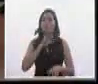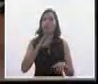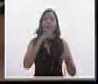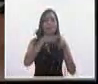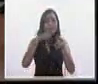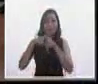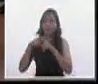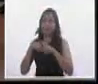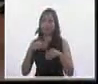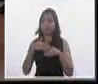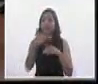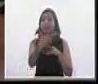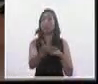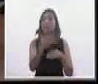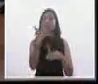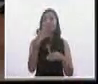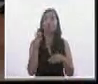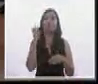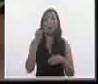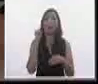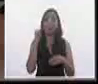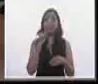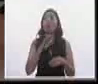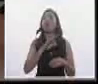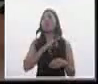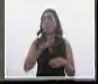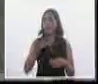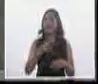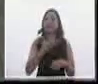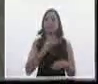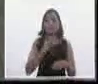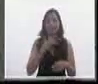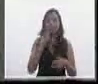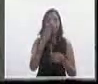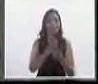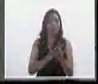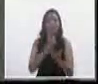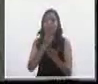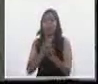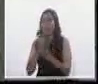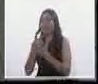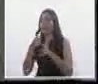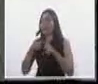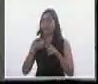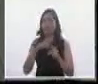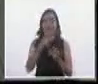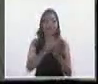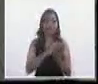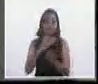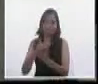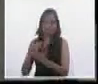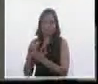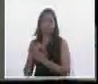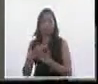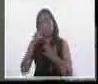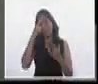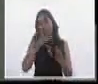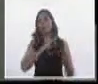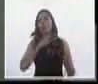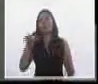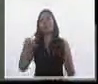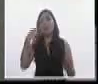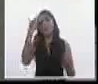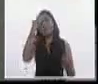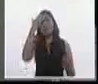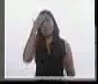candidatos ahora el 5 de abril que arrancan las campañas que ojalá que tengan sus propuestas en diferentes formatos plataformas no para que puedan